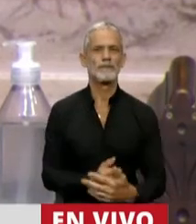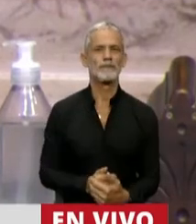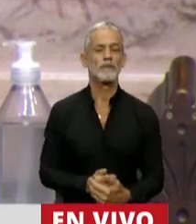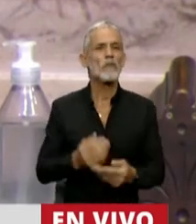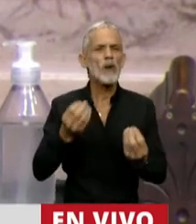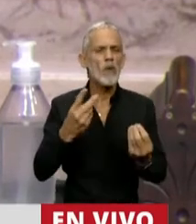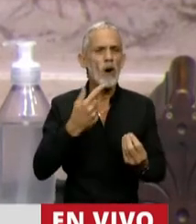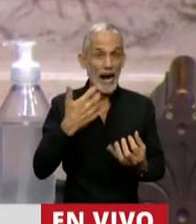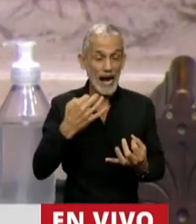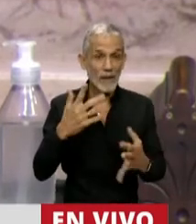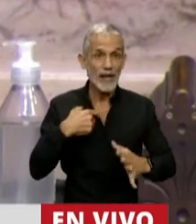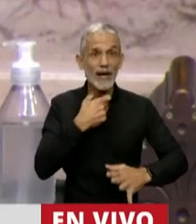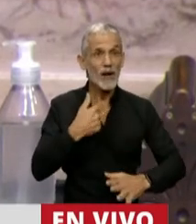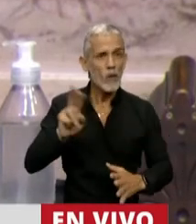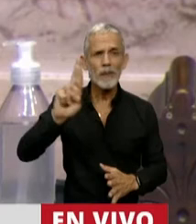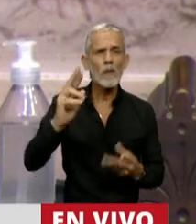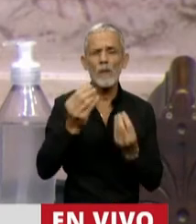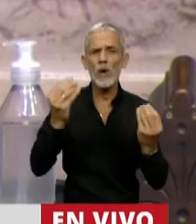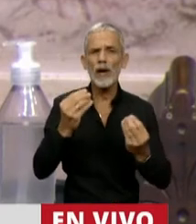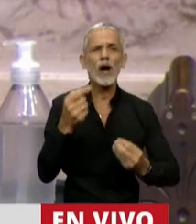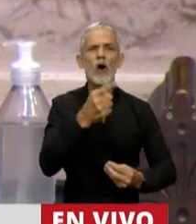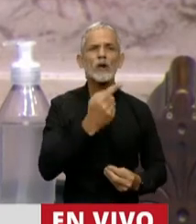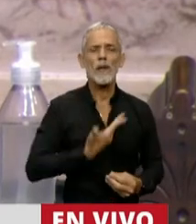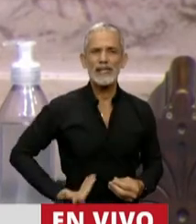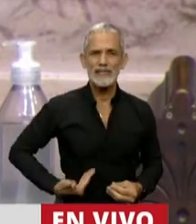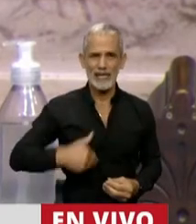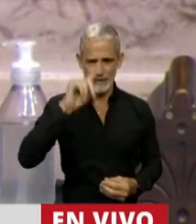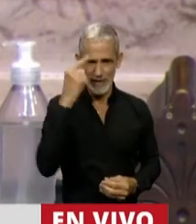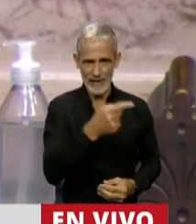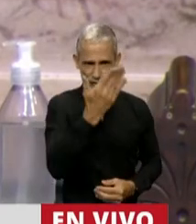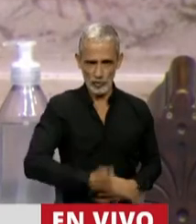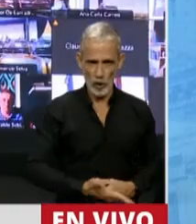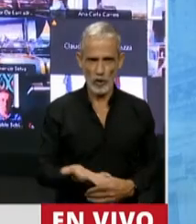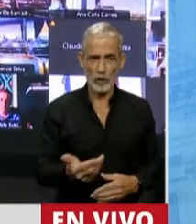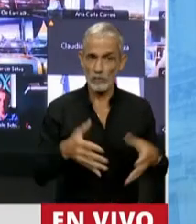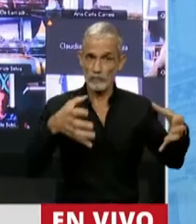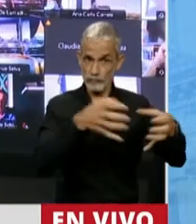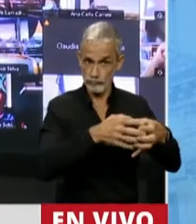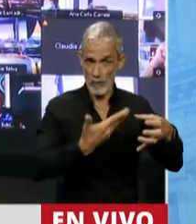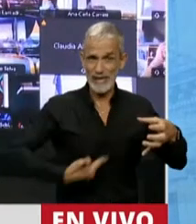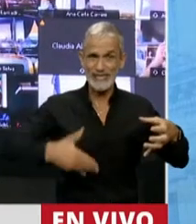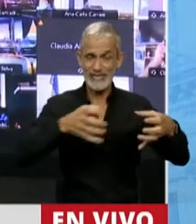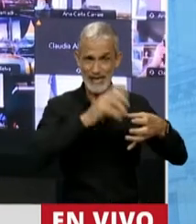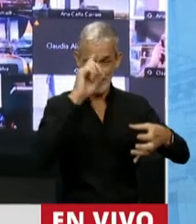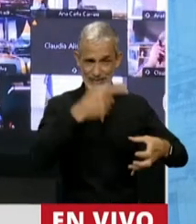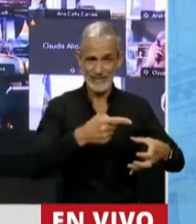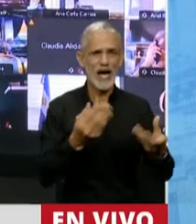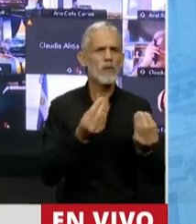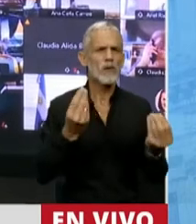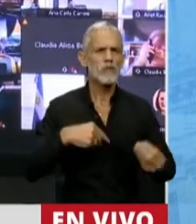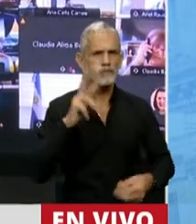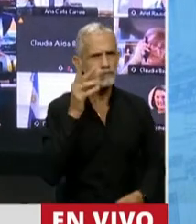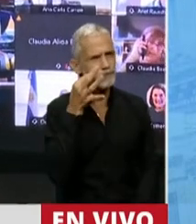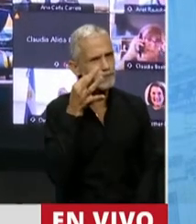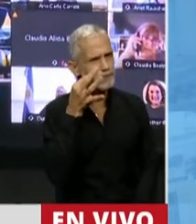porque la verdad que quiero hacer una cuestión de privilegio para presidencia de la nación qué vimos